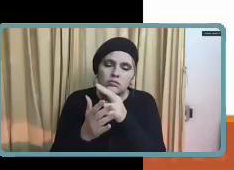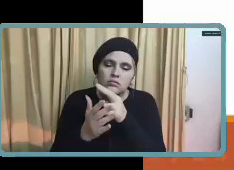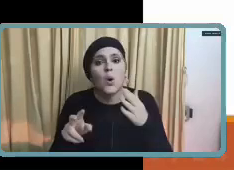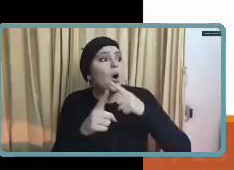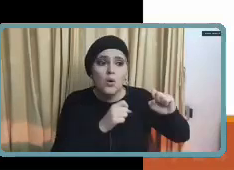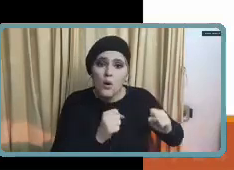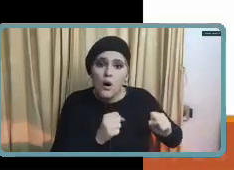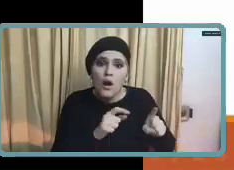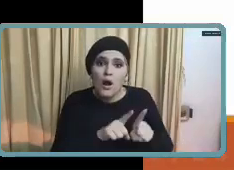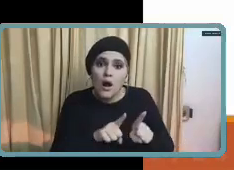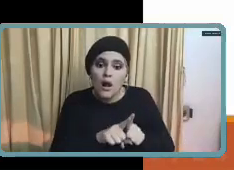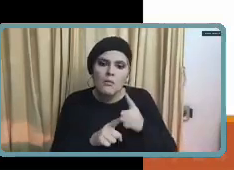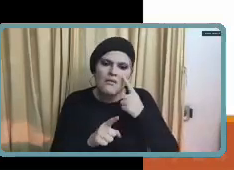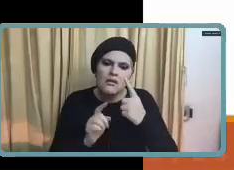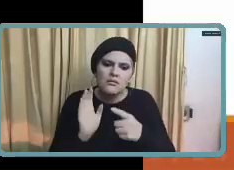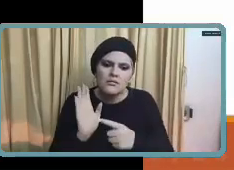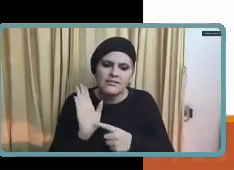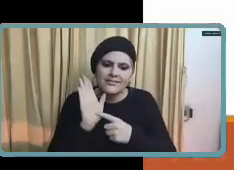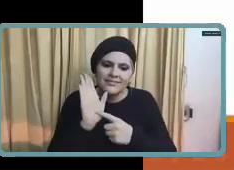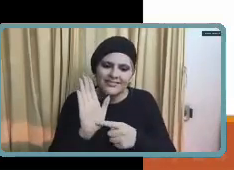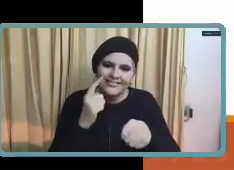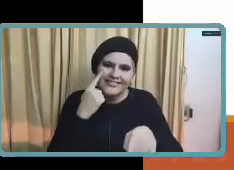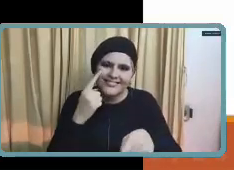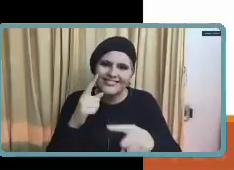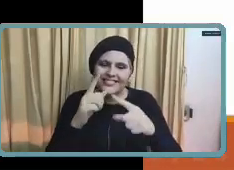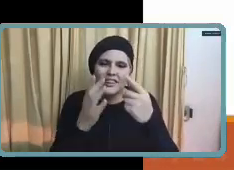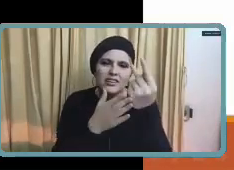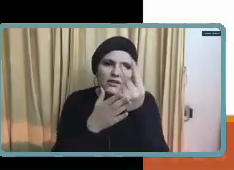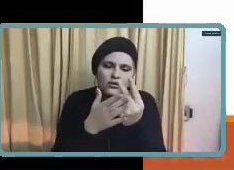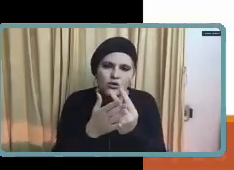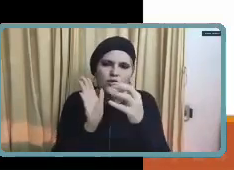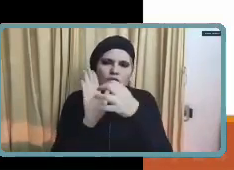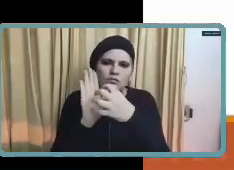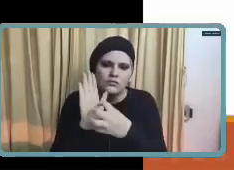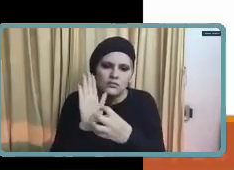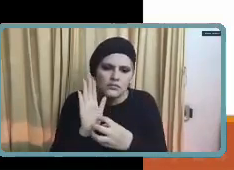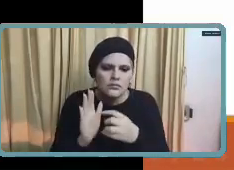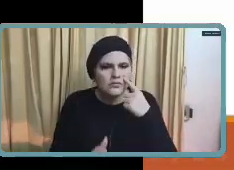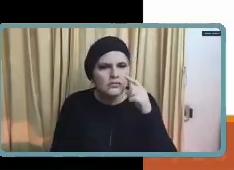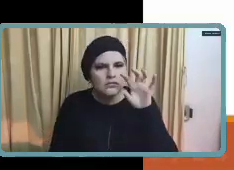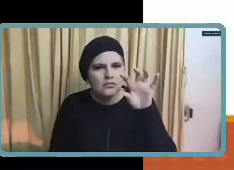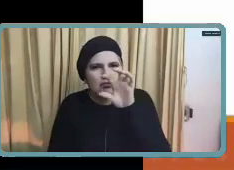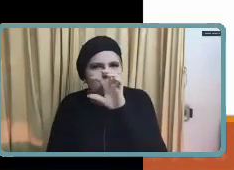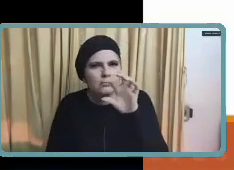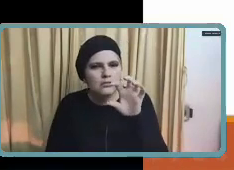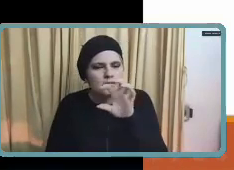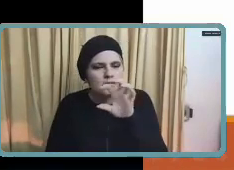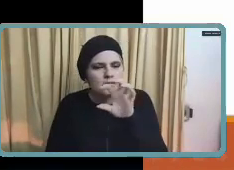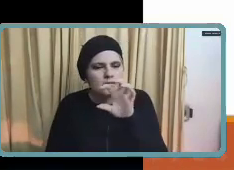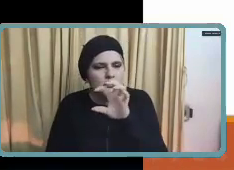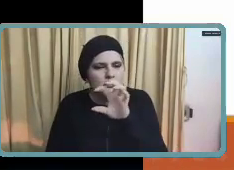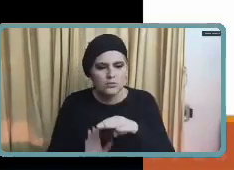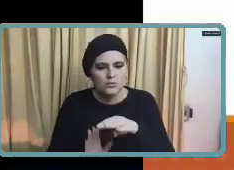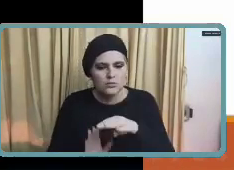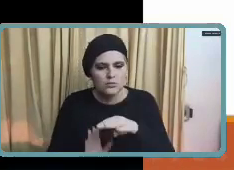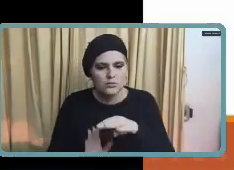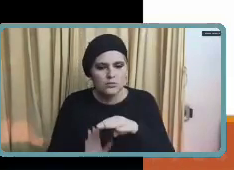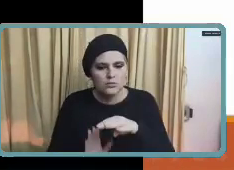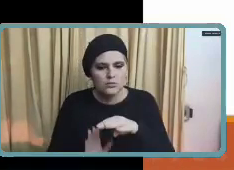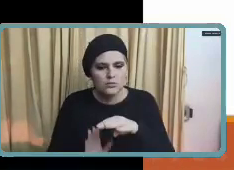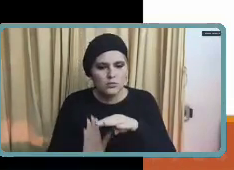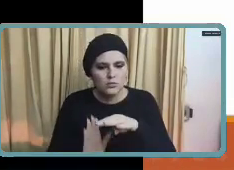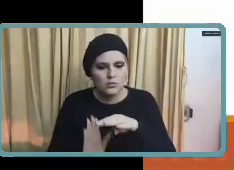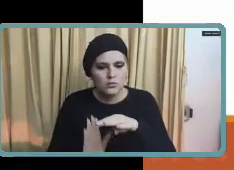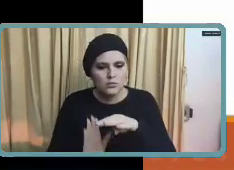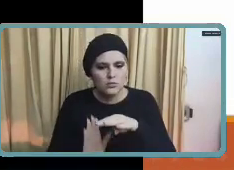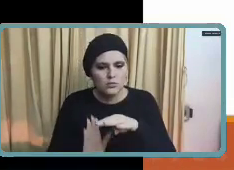acá lo pusimos, ¿no es cierto?, los pictogramas de Arasac, los pusimos en el protocolo de hospitalización en esta época de